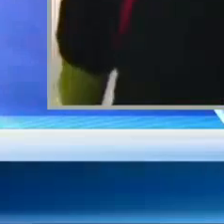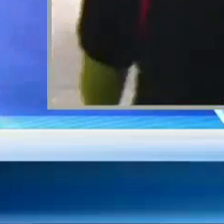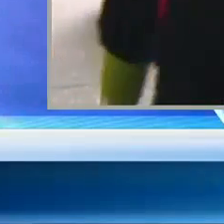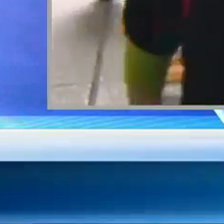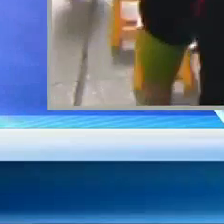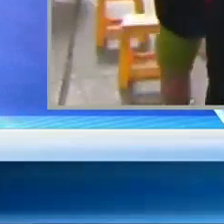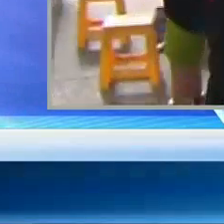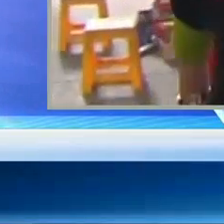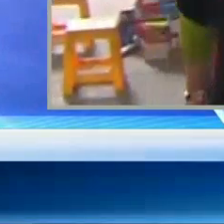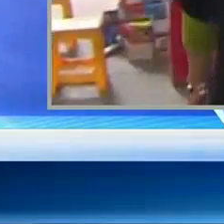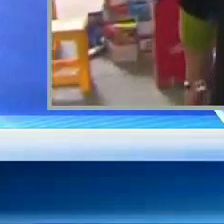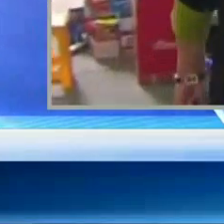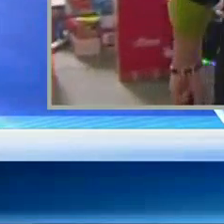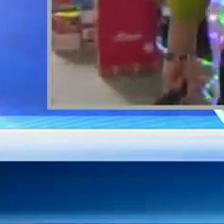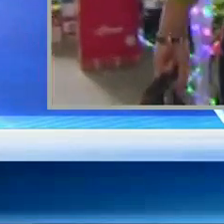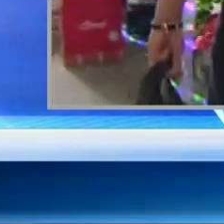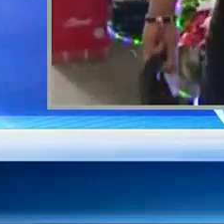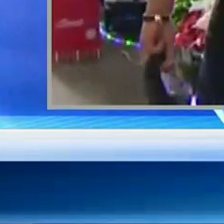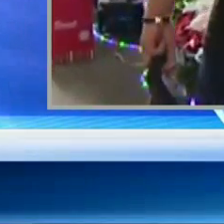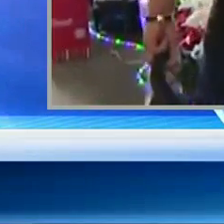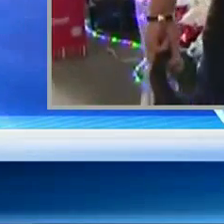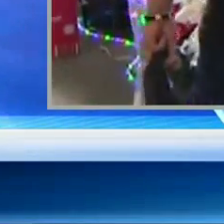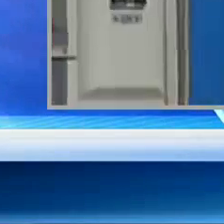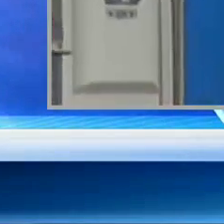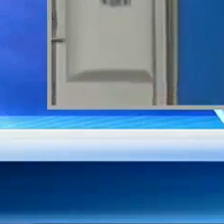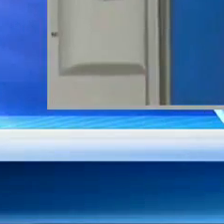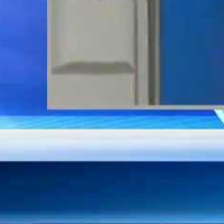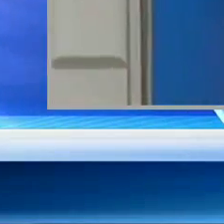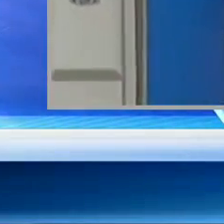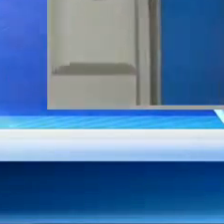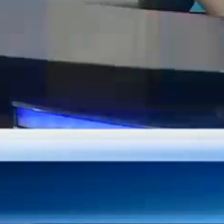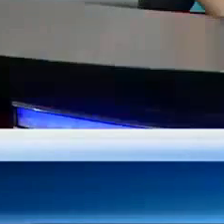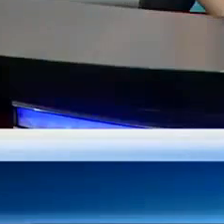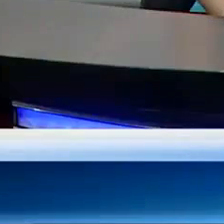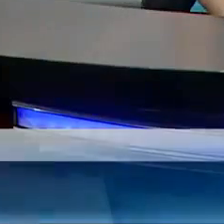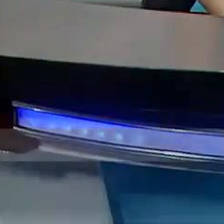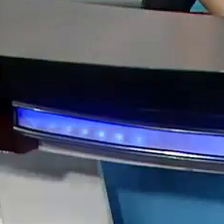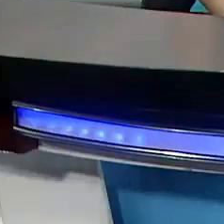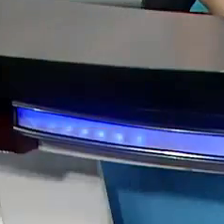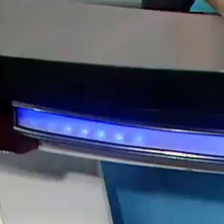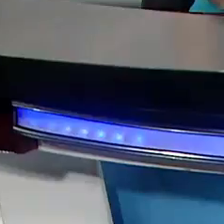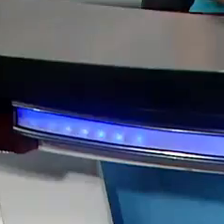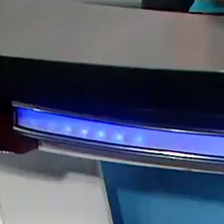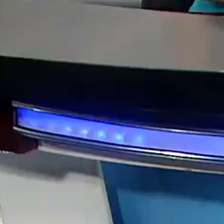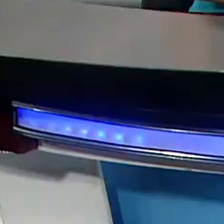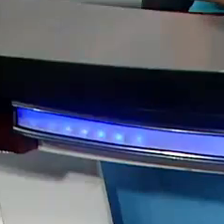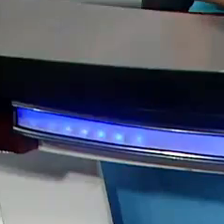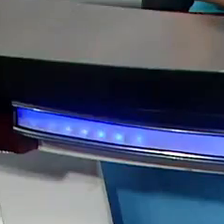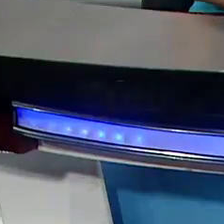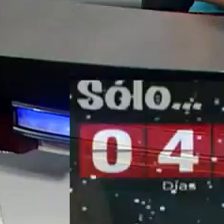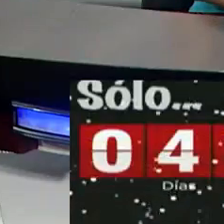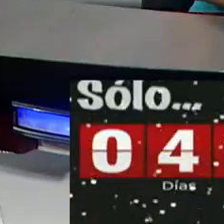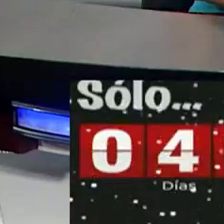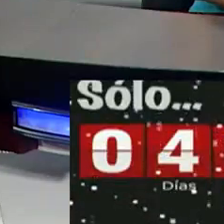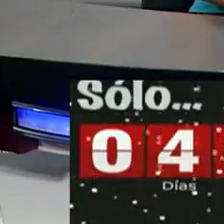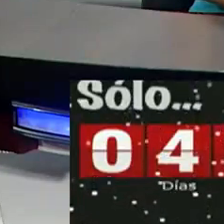hacer a última hora y comprar tarde y sale más caro. Claro. Y hablando de tiempo, ¿quieres ver el contador? A ver, vea. A ver, productor.